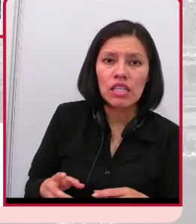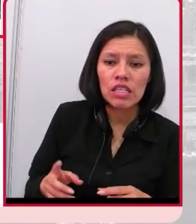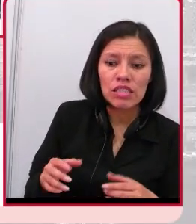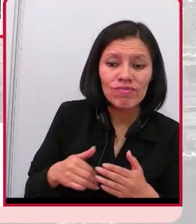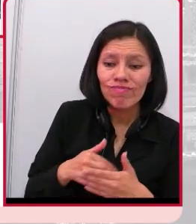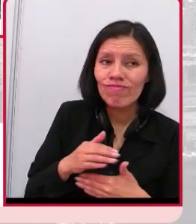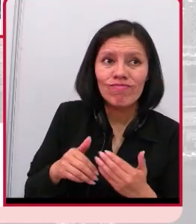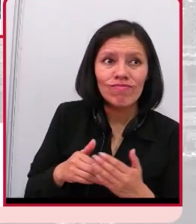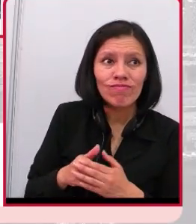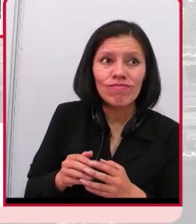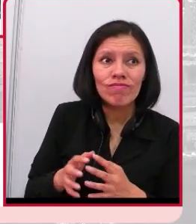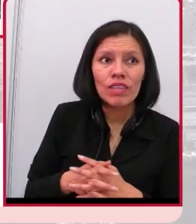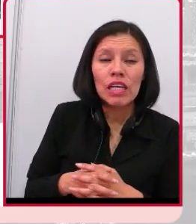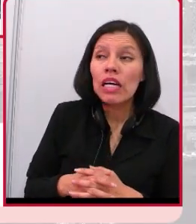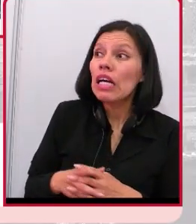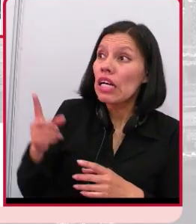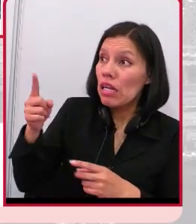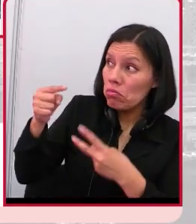Está Irving.